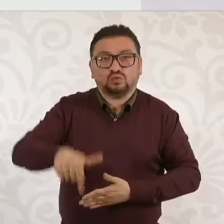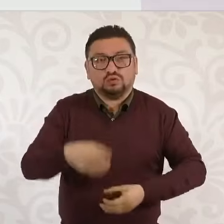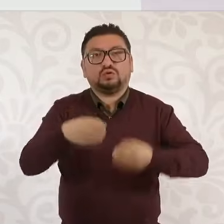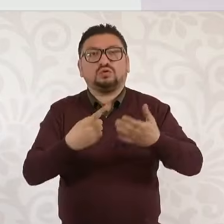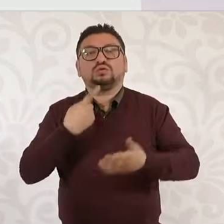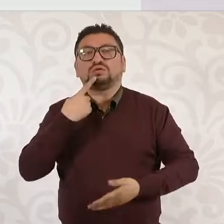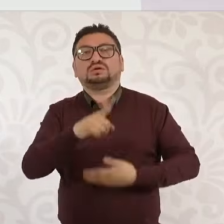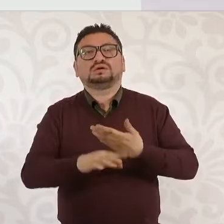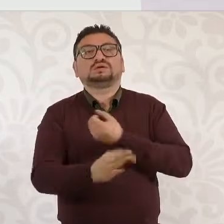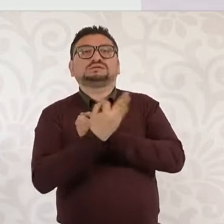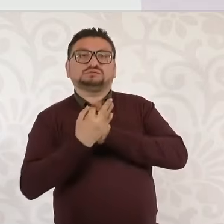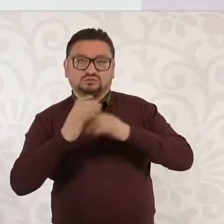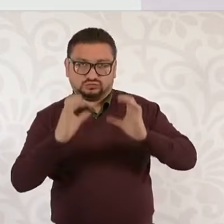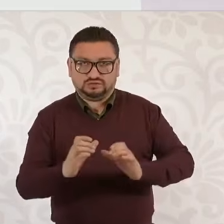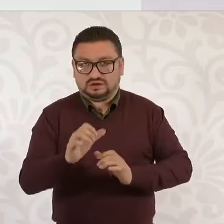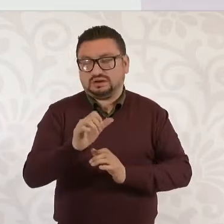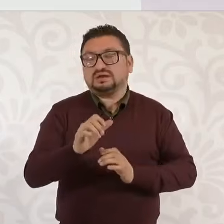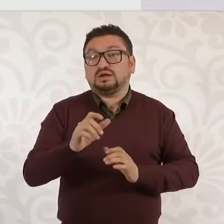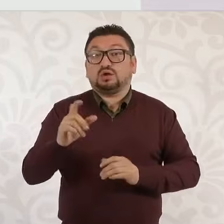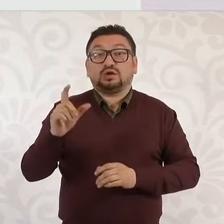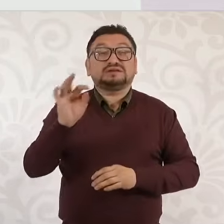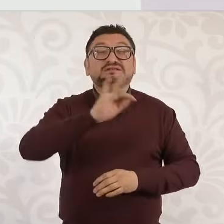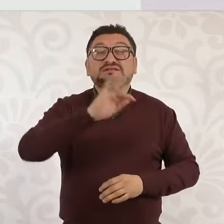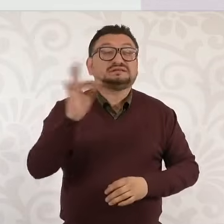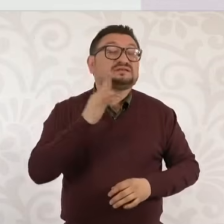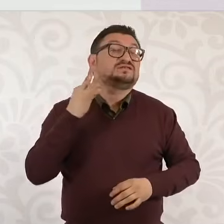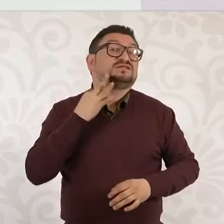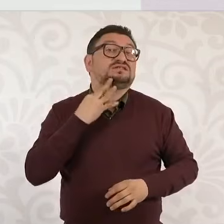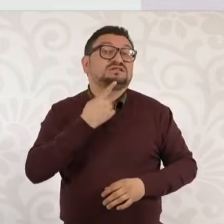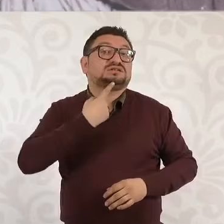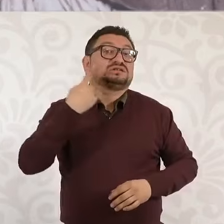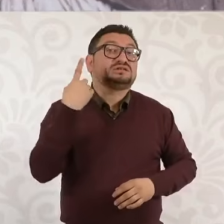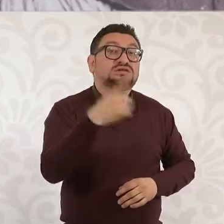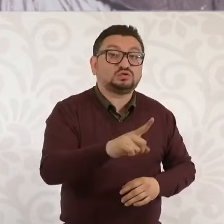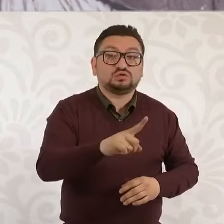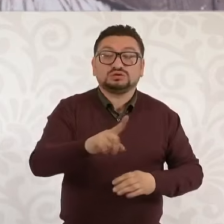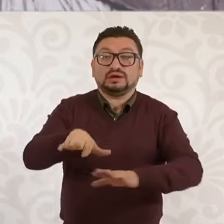tener una denuncia en la fiscalía no participes en